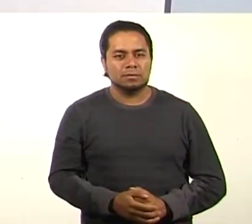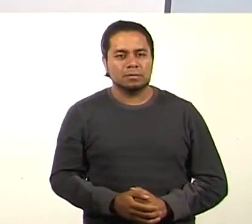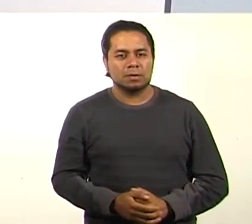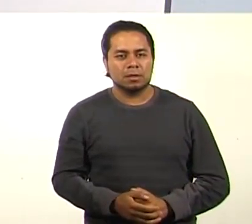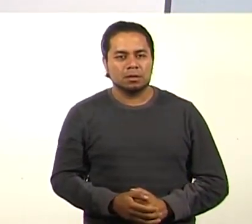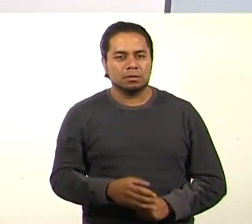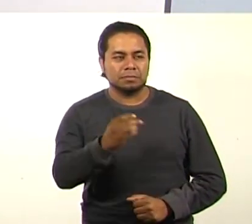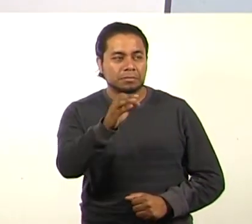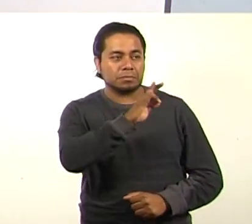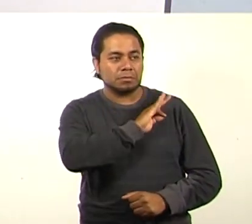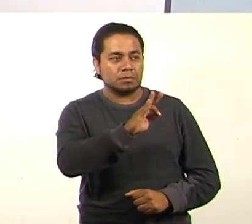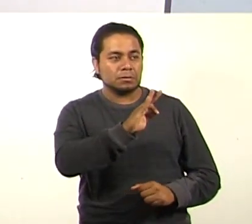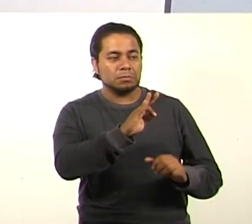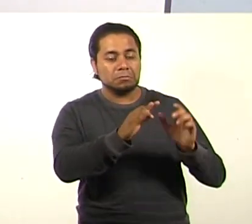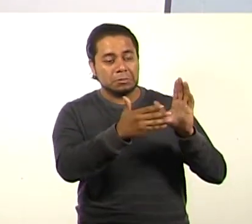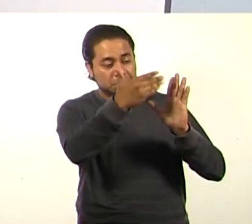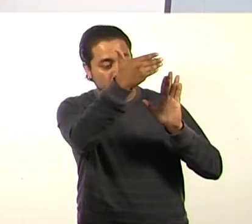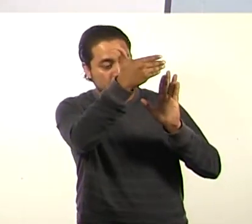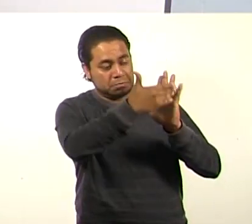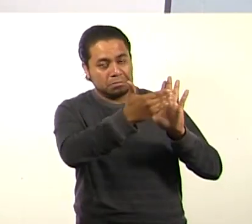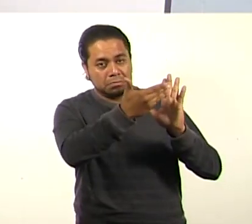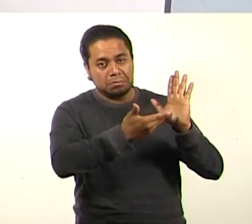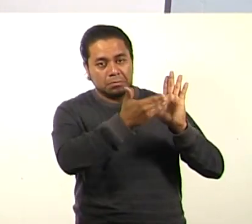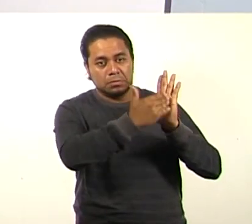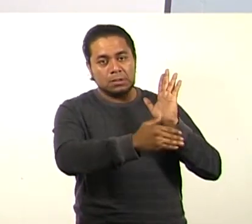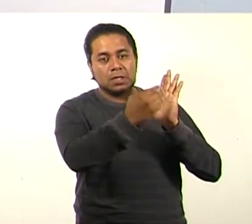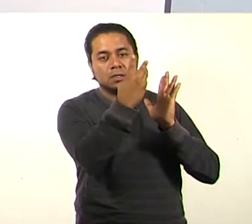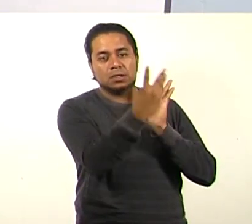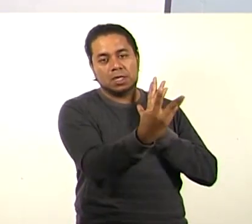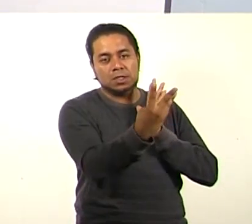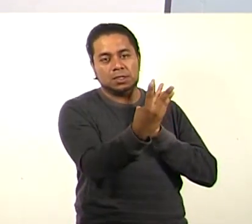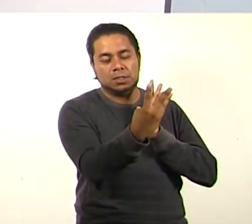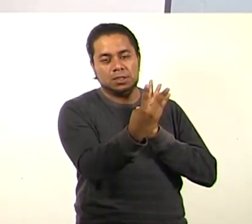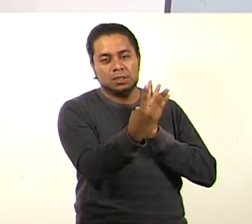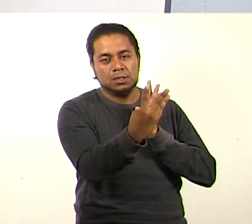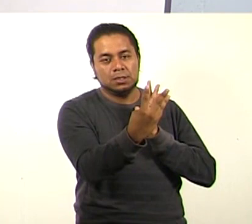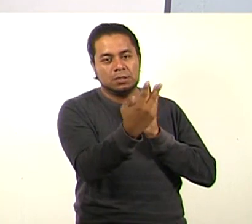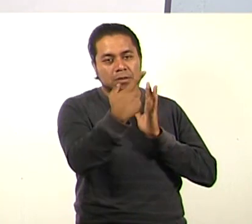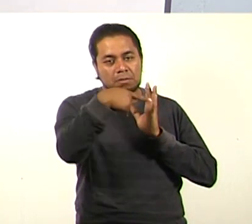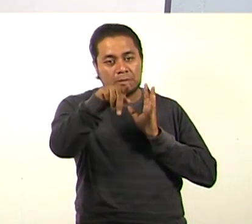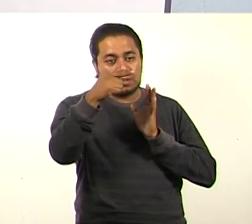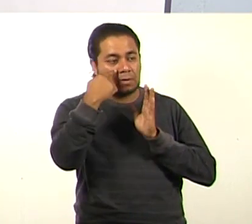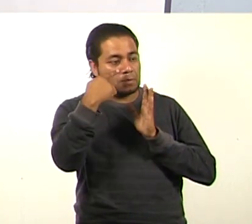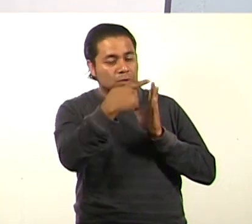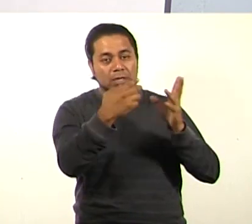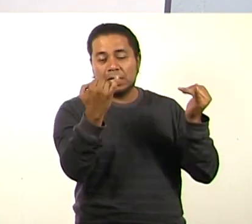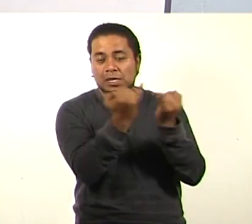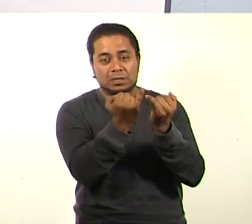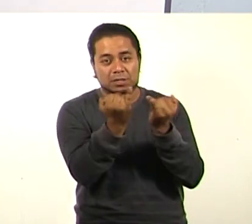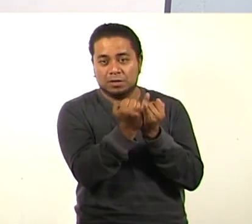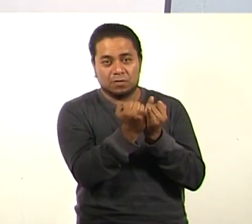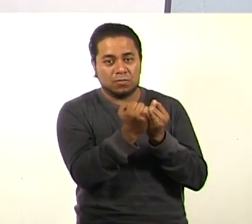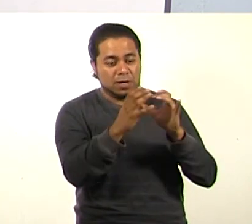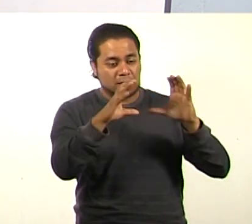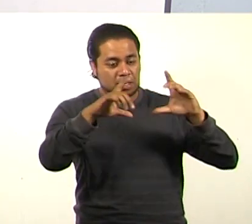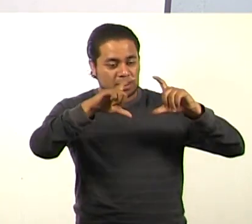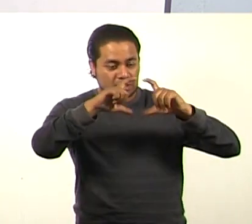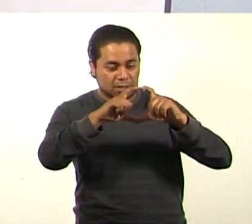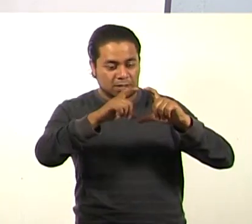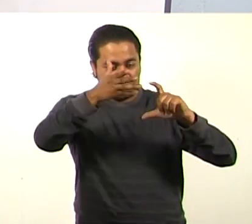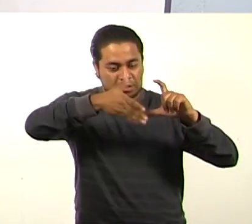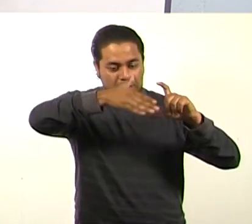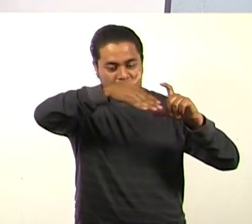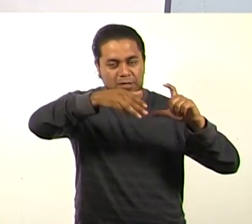O pueden dividirlo en tres partes y hacer tercios, pero es exactamente la unidad dividida en tres